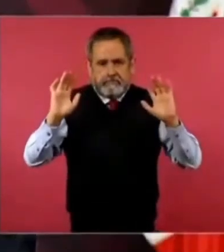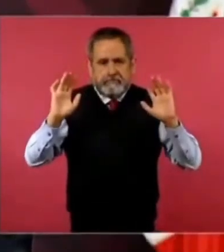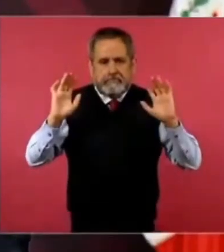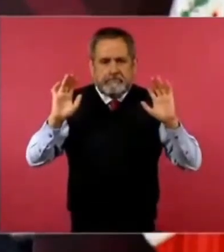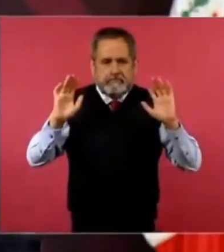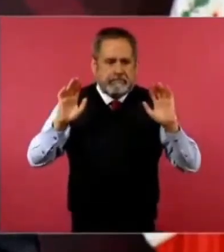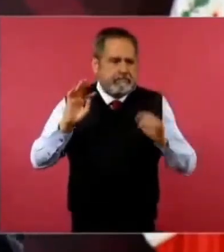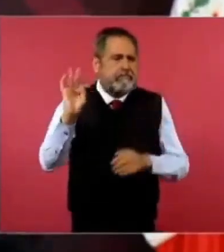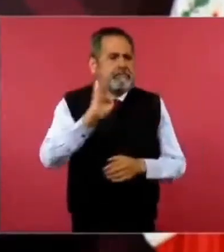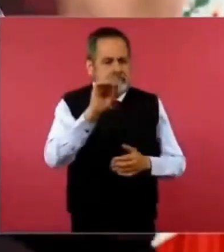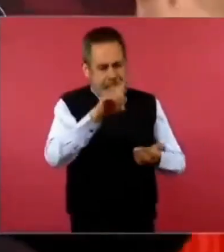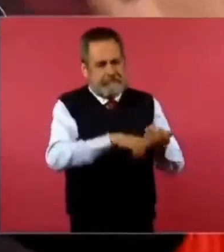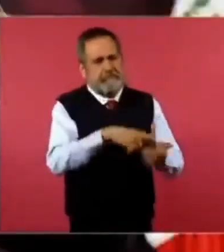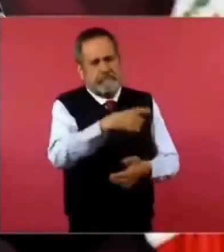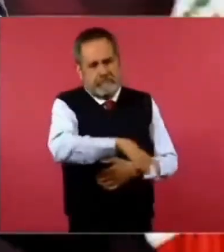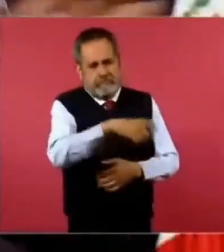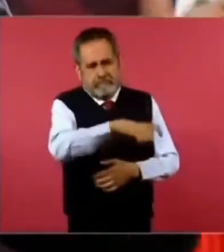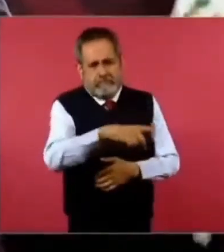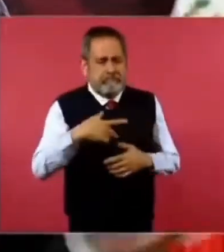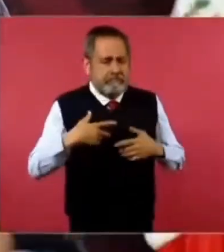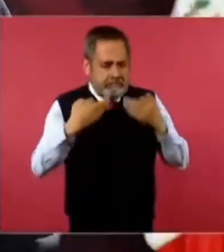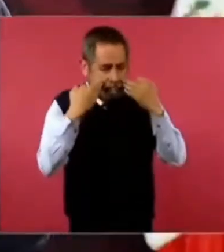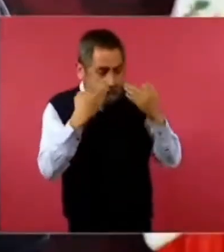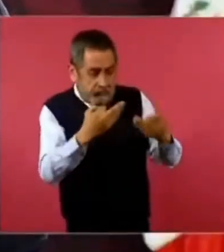Debe tener, pero no me consta.